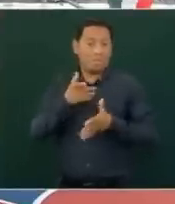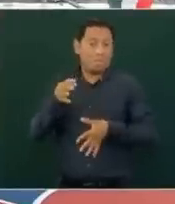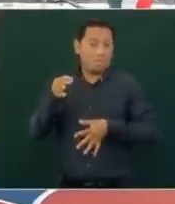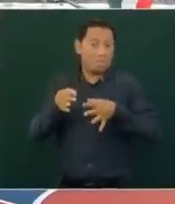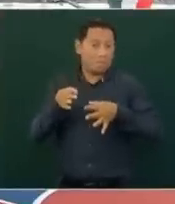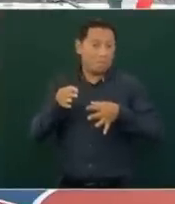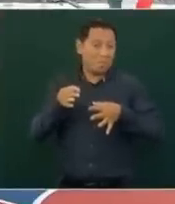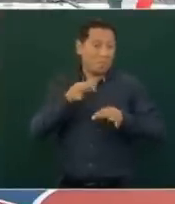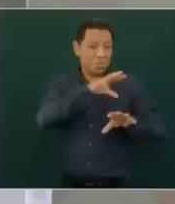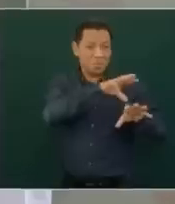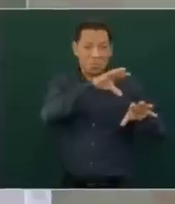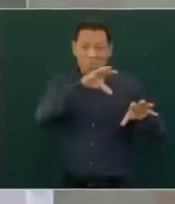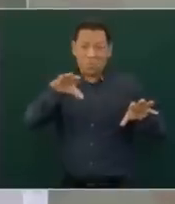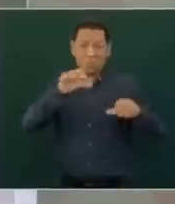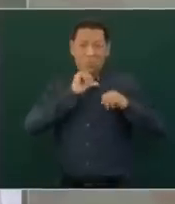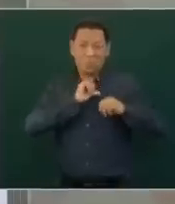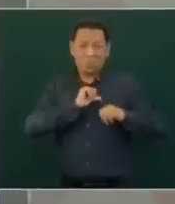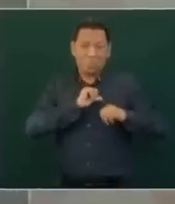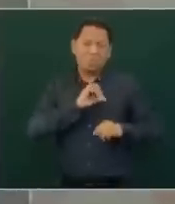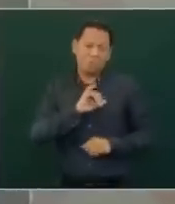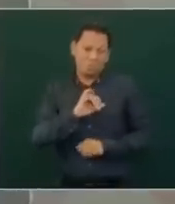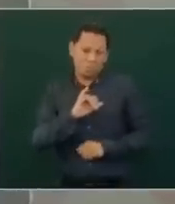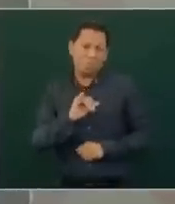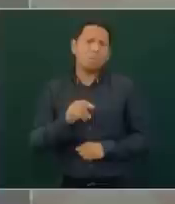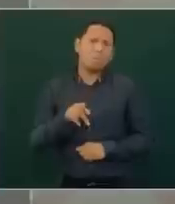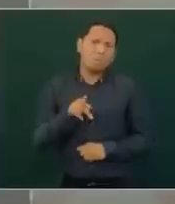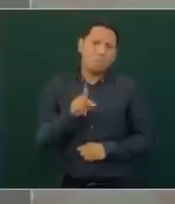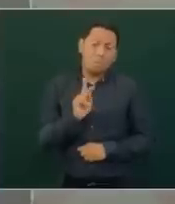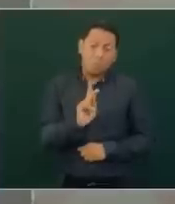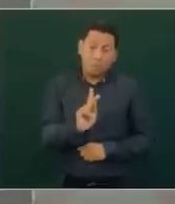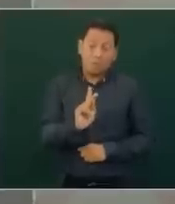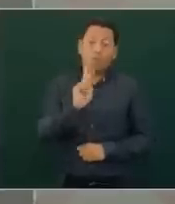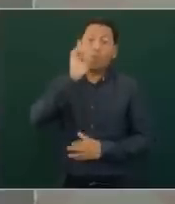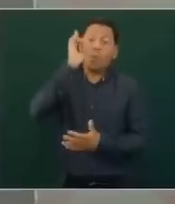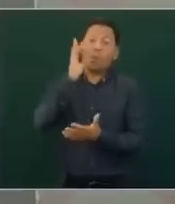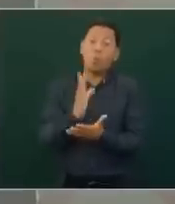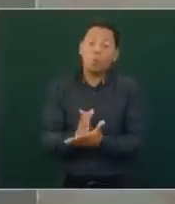eso, pero solo